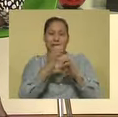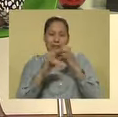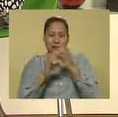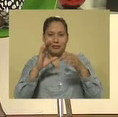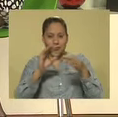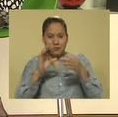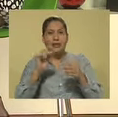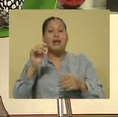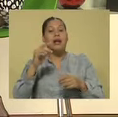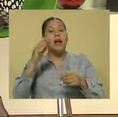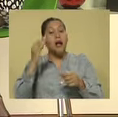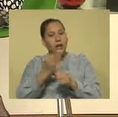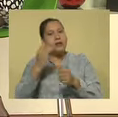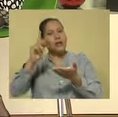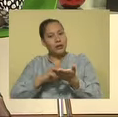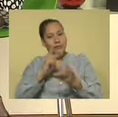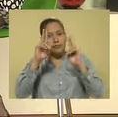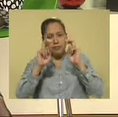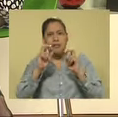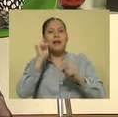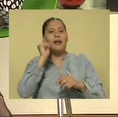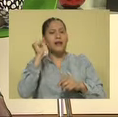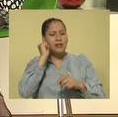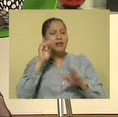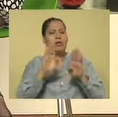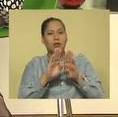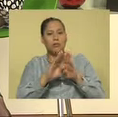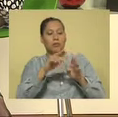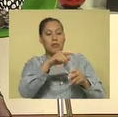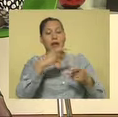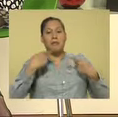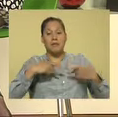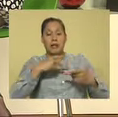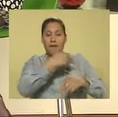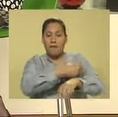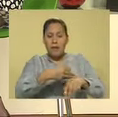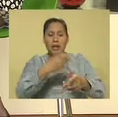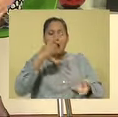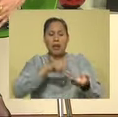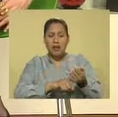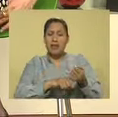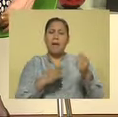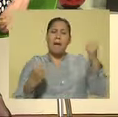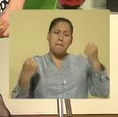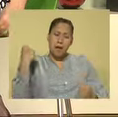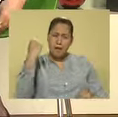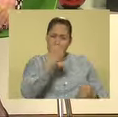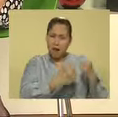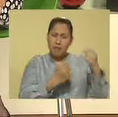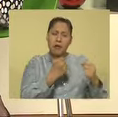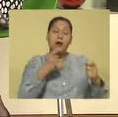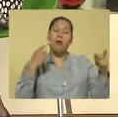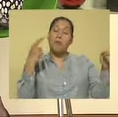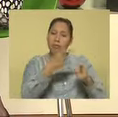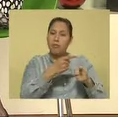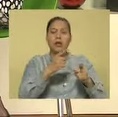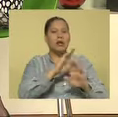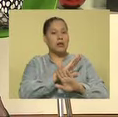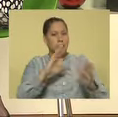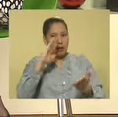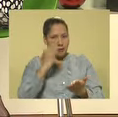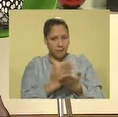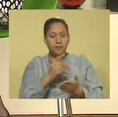repasar ayer vimos lo el el delito contra el derecho de los integrantes de la familia a vivir una vida libre de violencia Okay Ayer